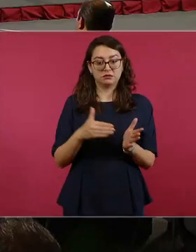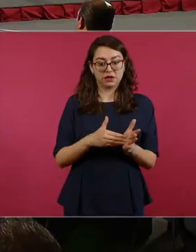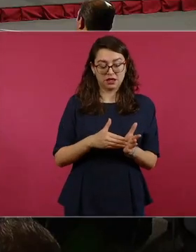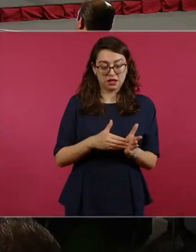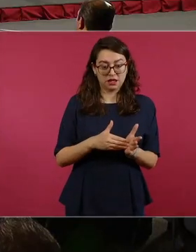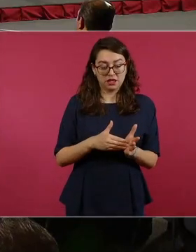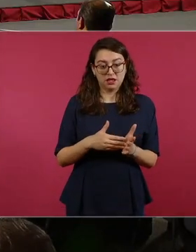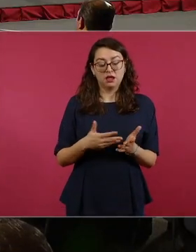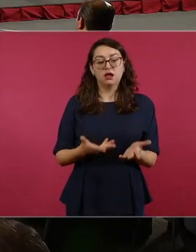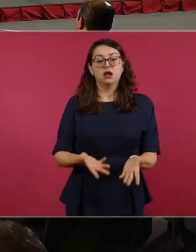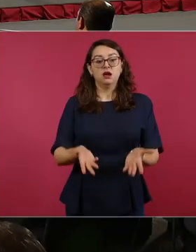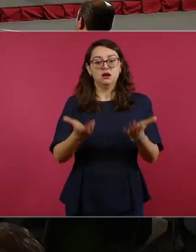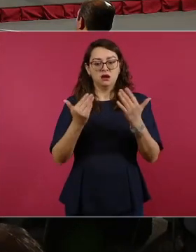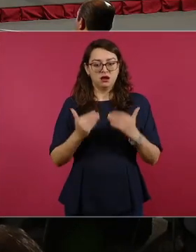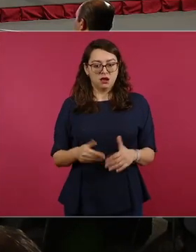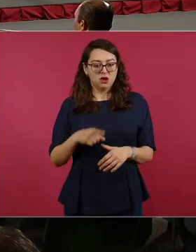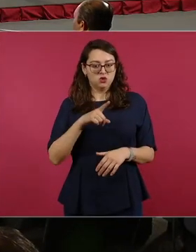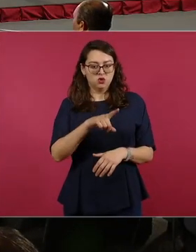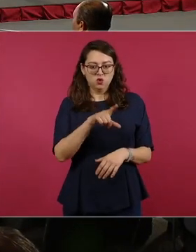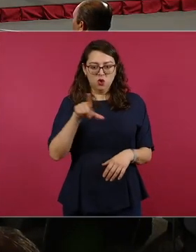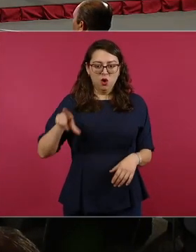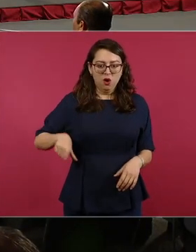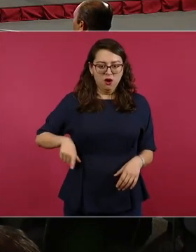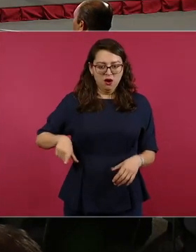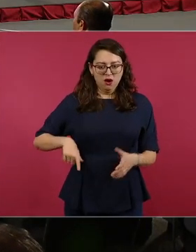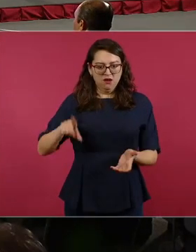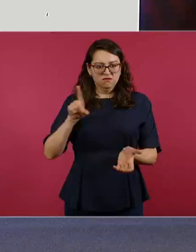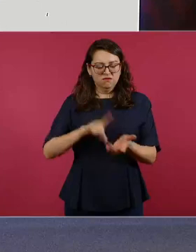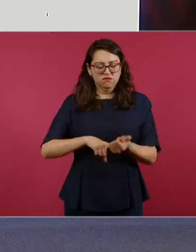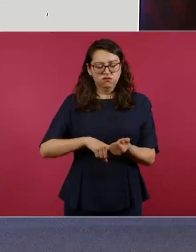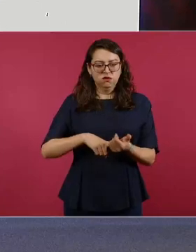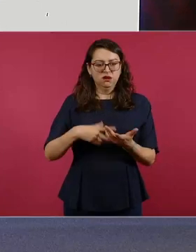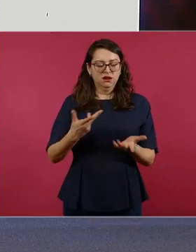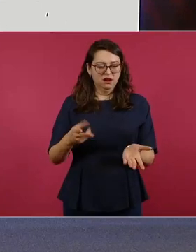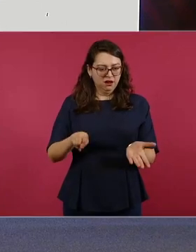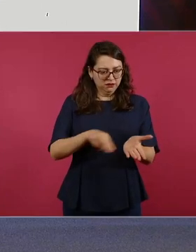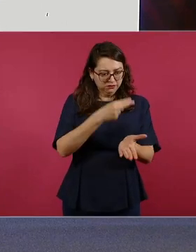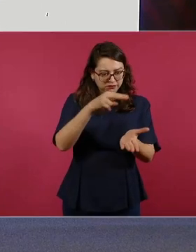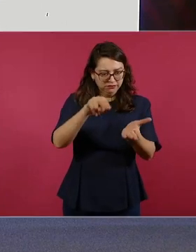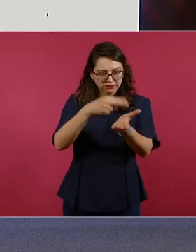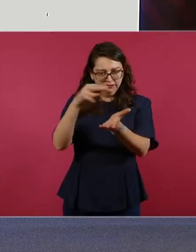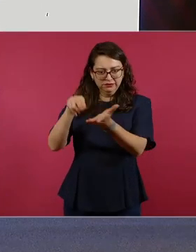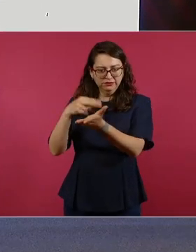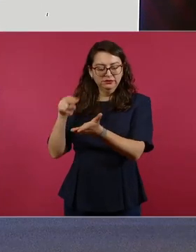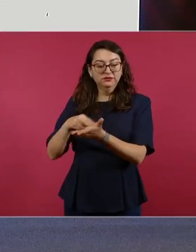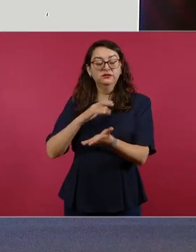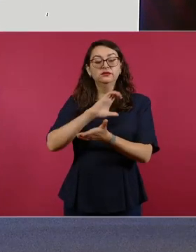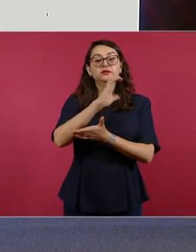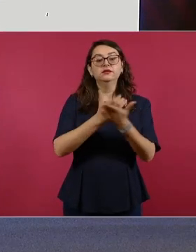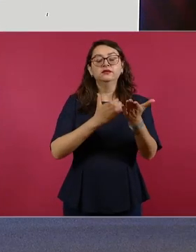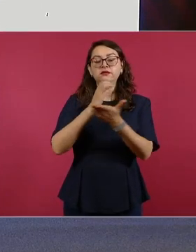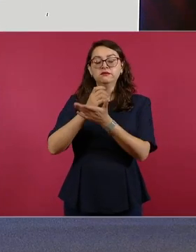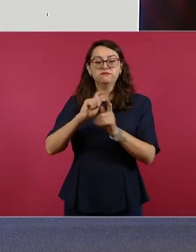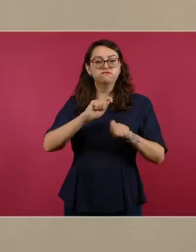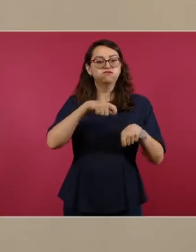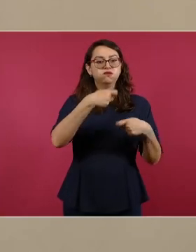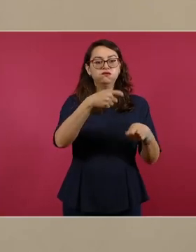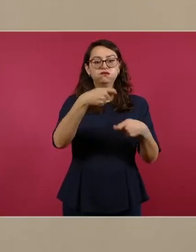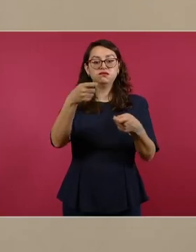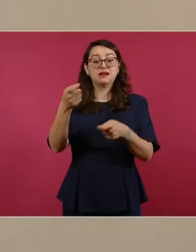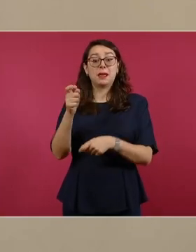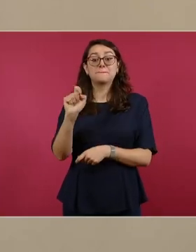al uso ilícito de facultades y atribuciones, se le atribuyó la firma ilícita de contratos por 22 millones